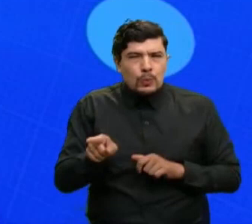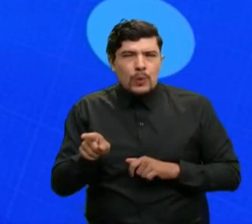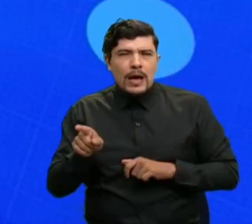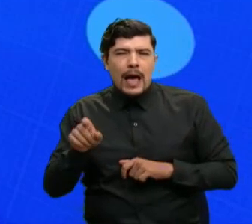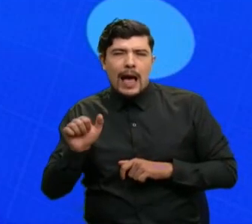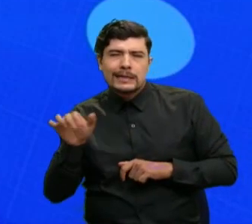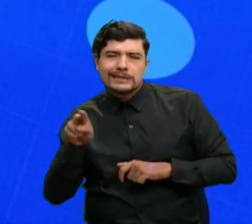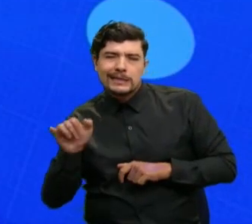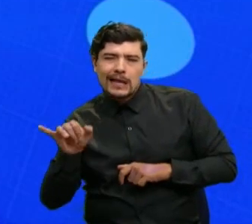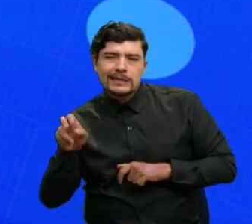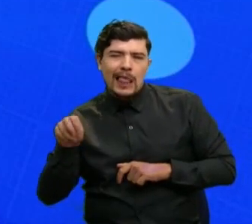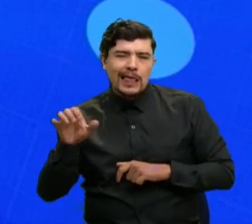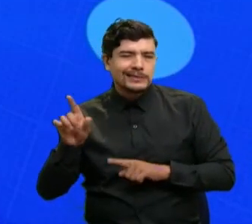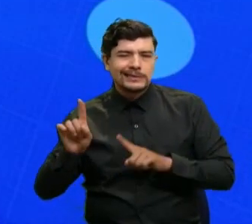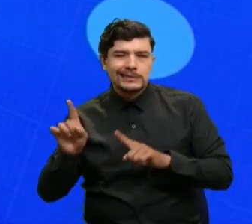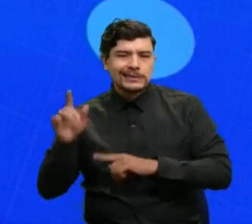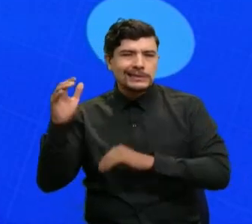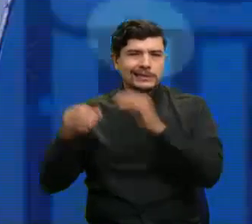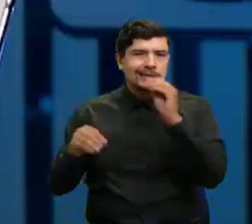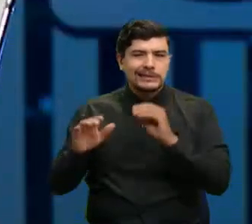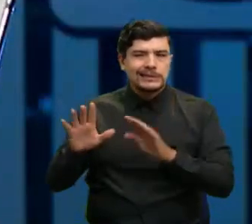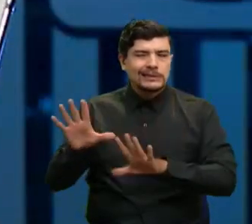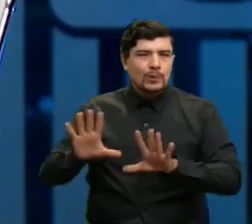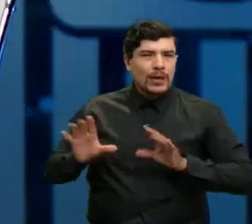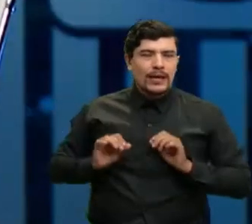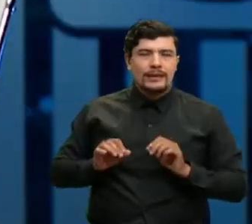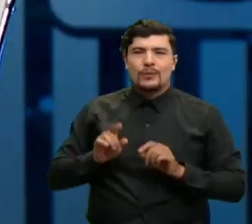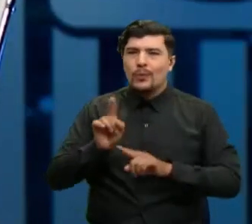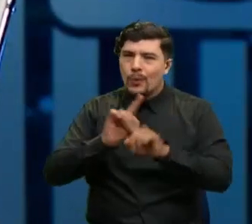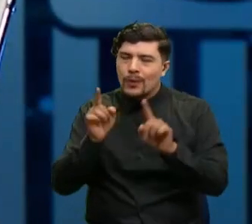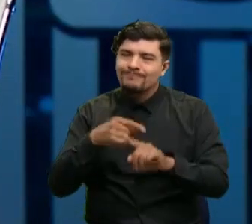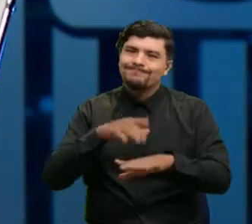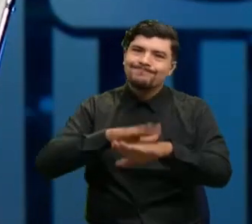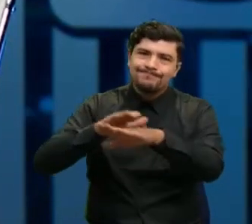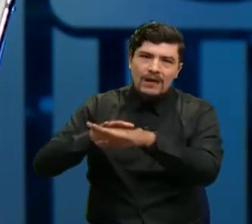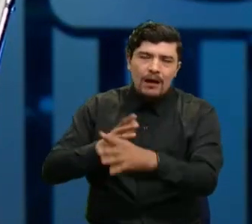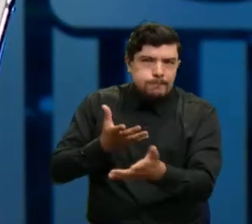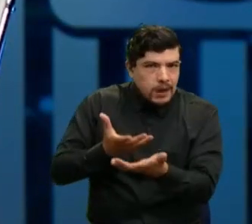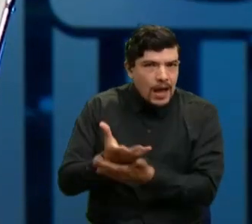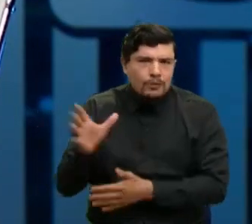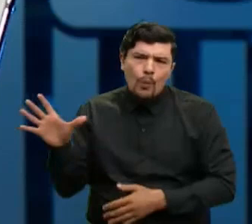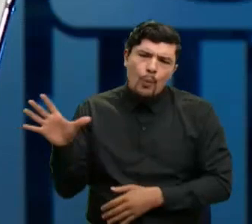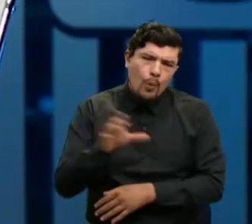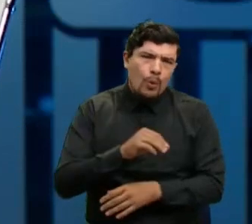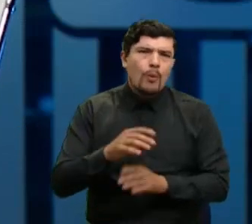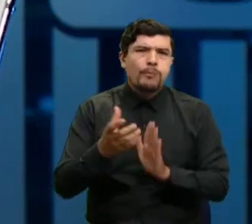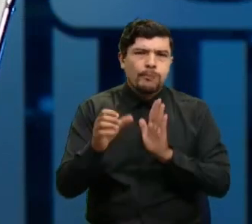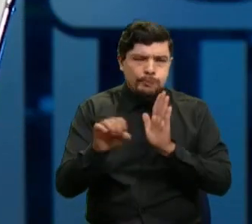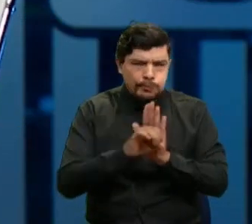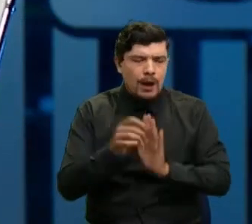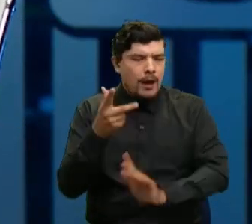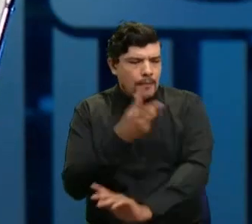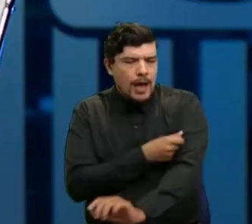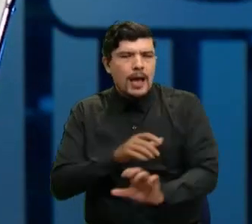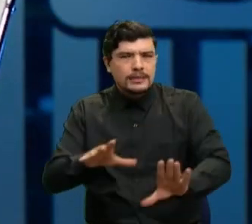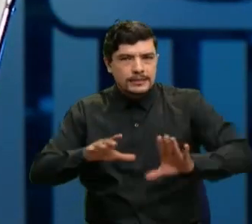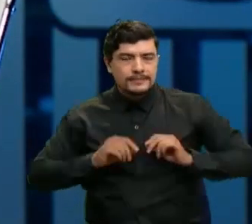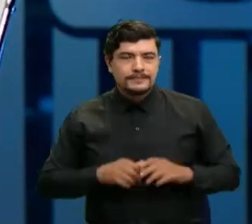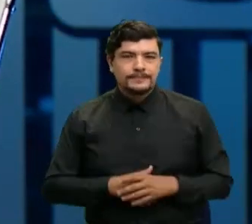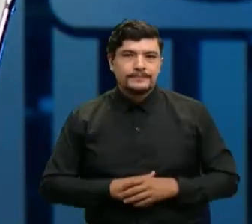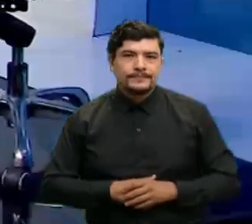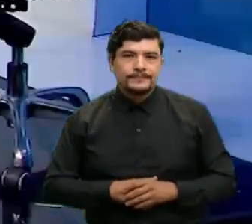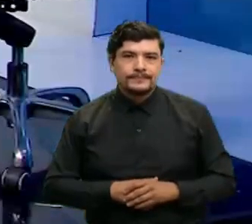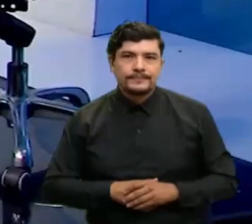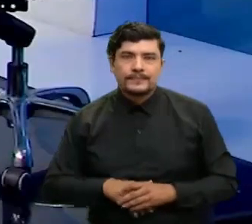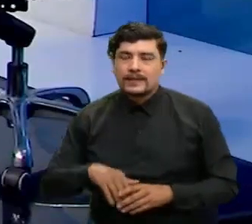que estamos hablando de este tema, es importante aclararle a la población cómo estamos en materia de cifras de vacunación actualmente en